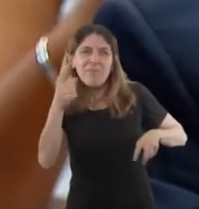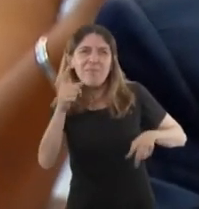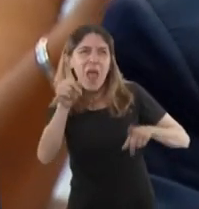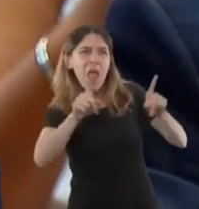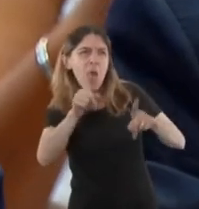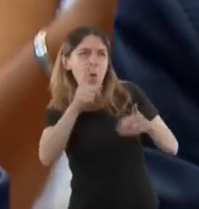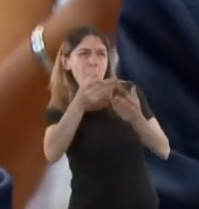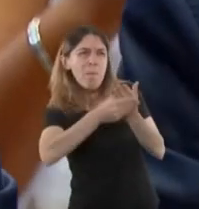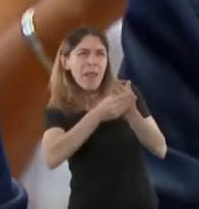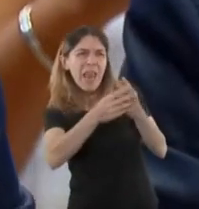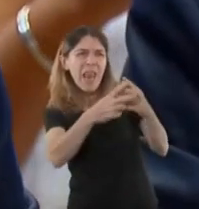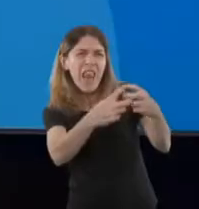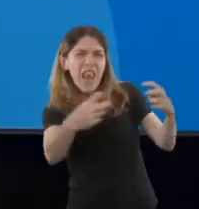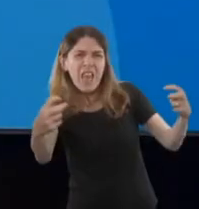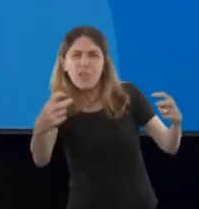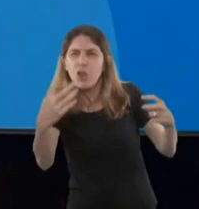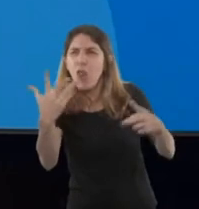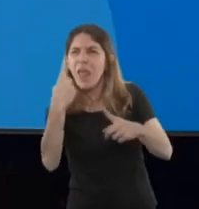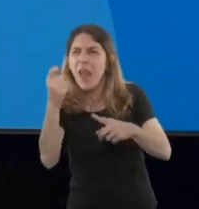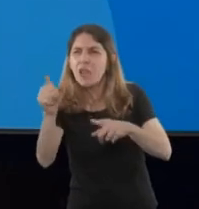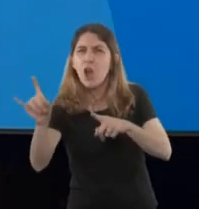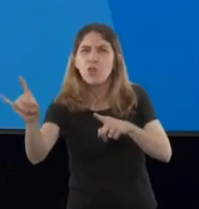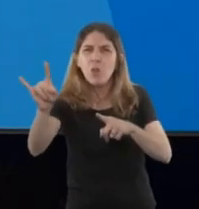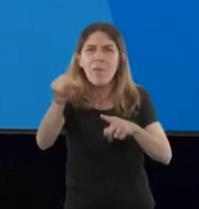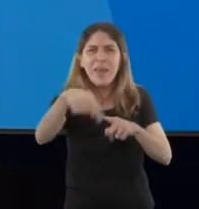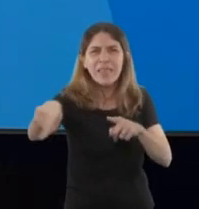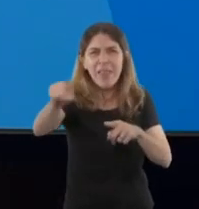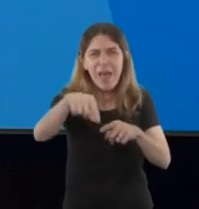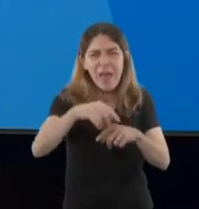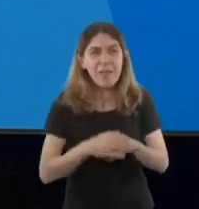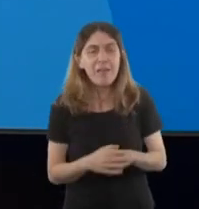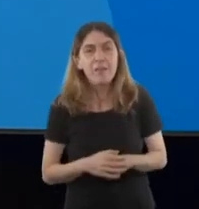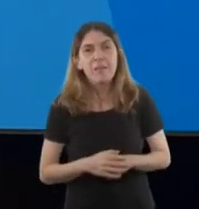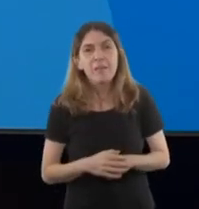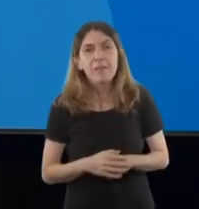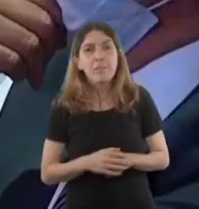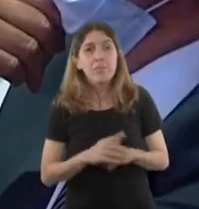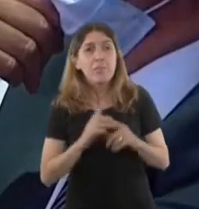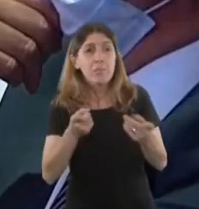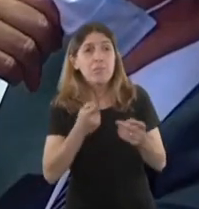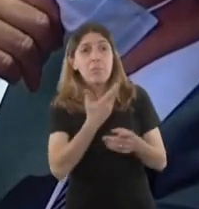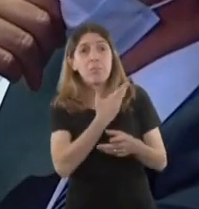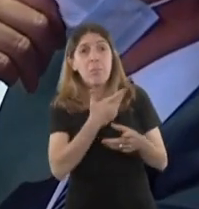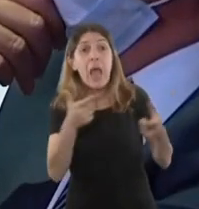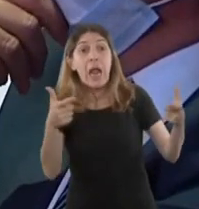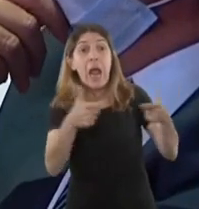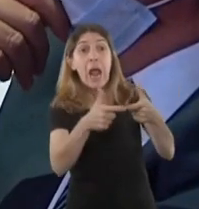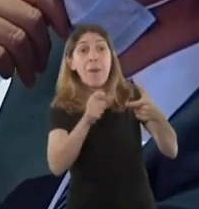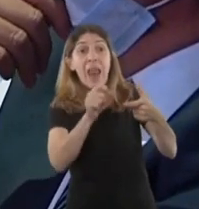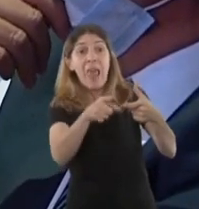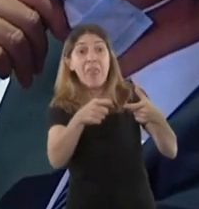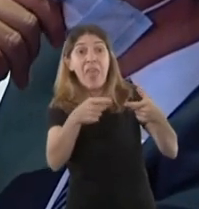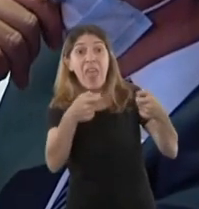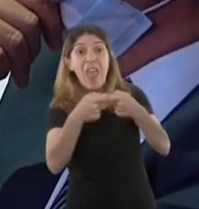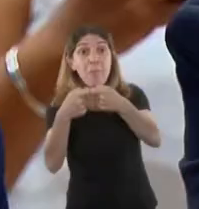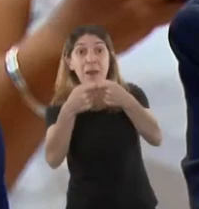ministros rectores de universidades presidentes de cámaras empresarias